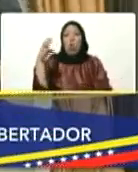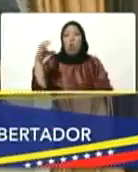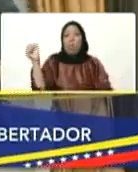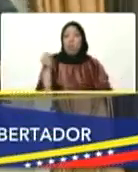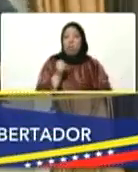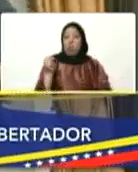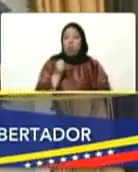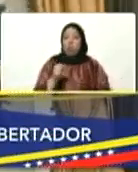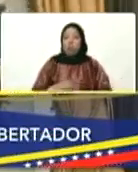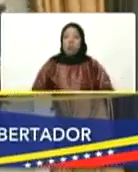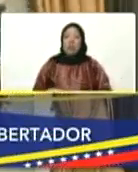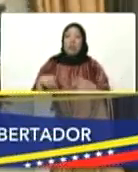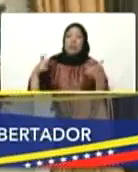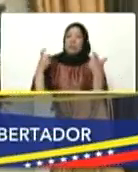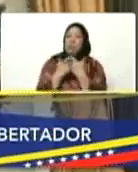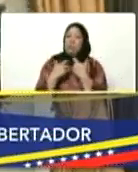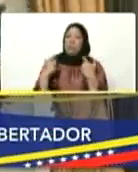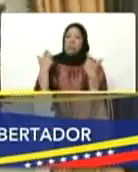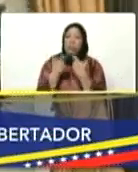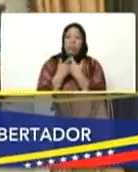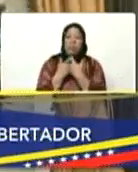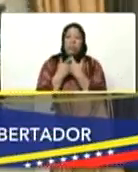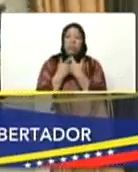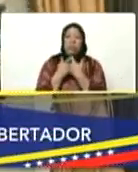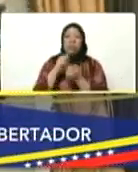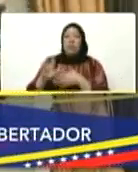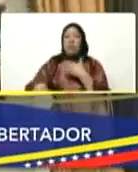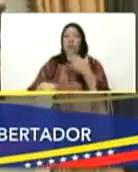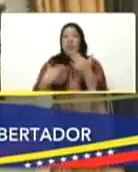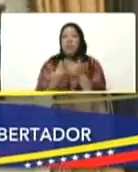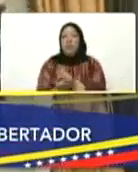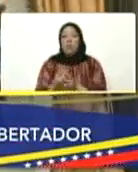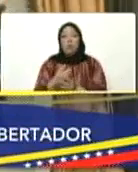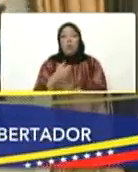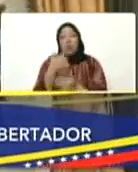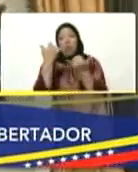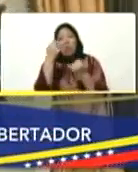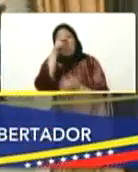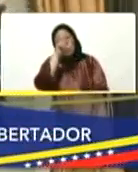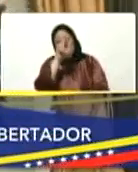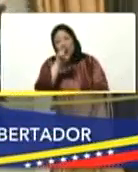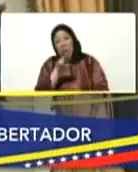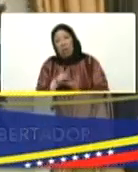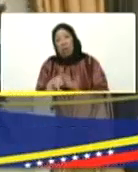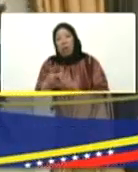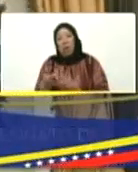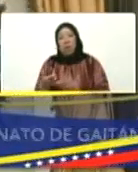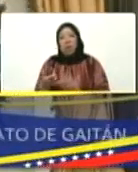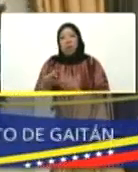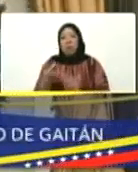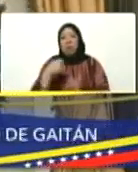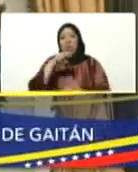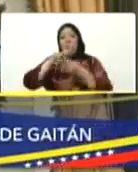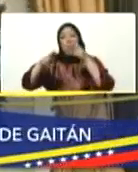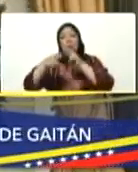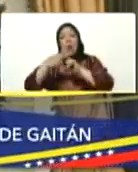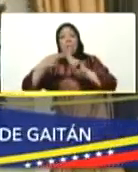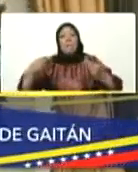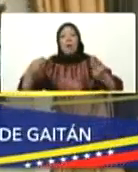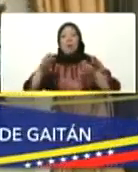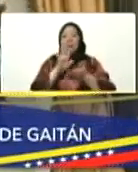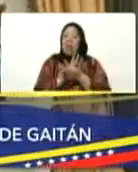que inició la guerra en Colombia hasta nuestros días, en que tenemos la gran esperanza de una paz total, de una